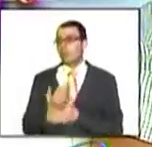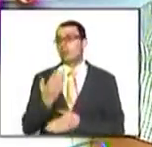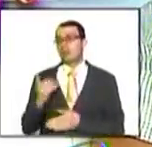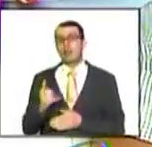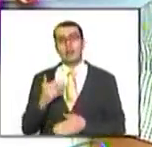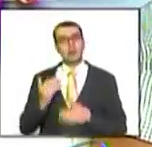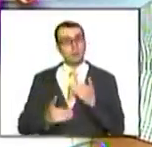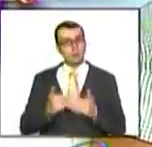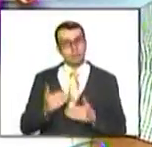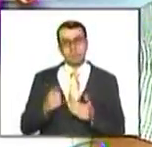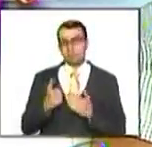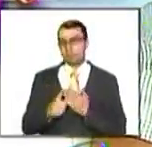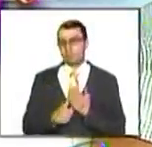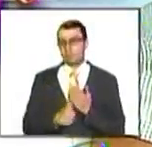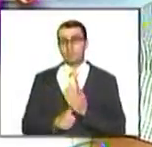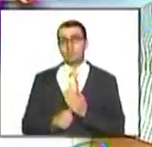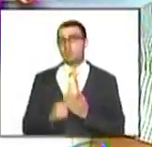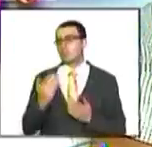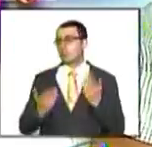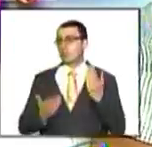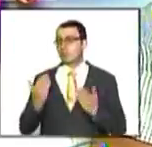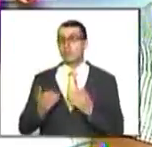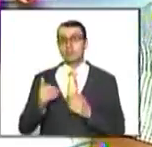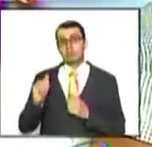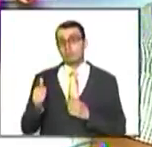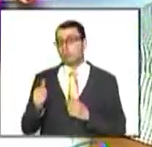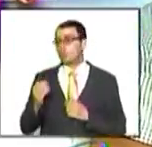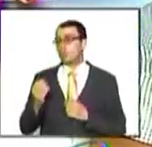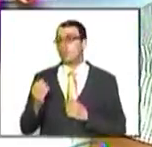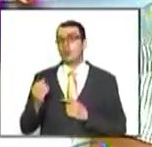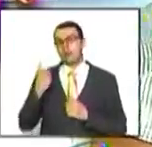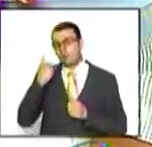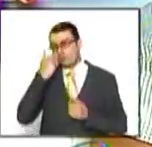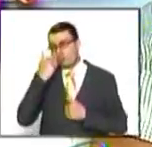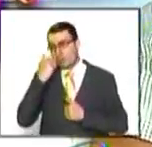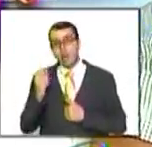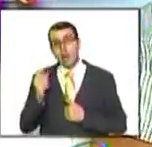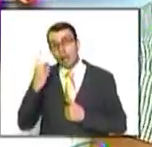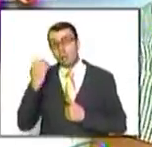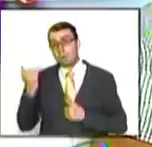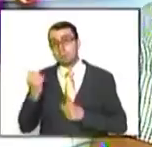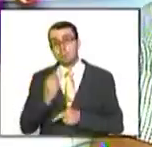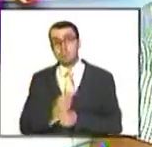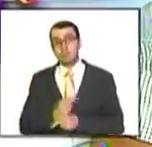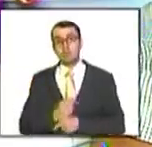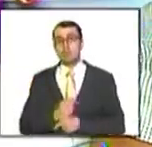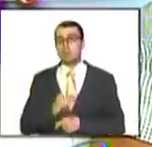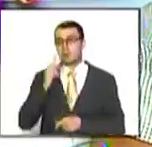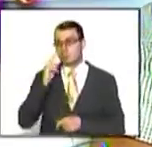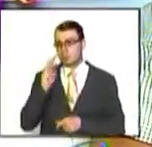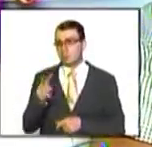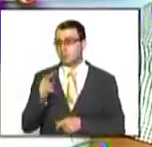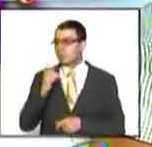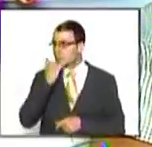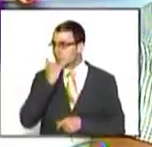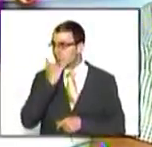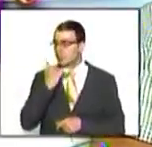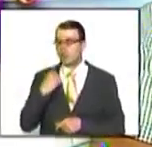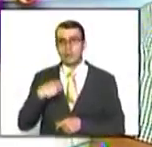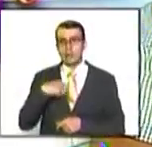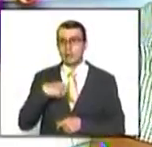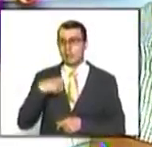de acuerdo a la patología que tenga, si es de su hombro, su rodilla, su cadera, miramos qué cantidad de plasma se